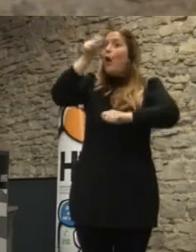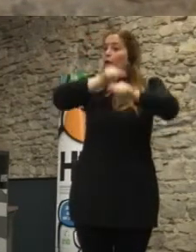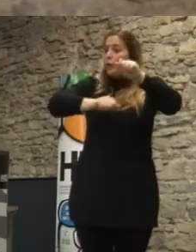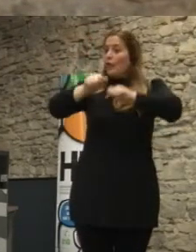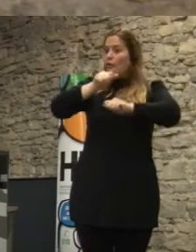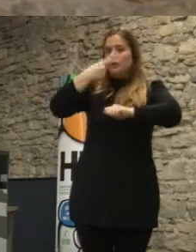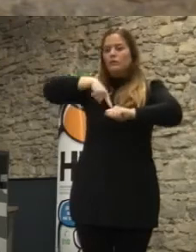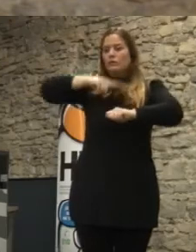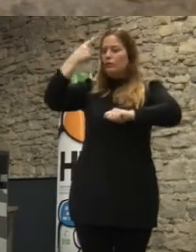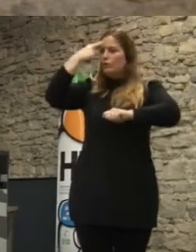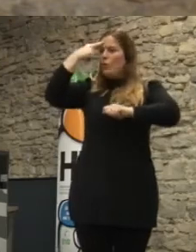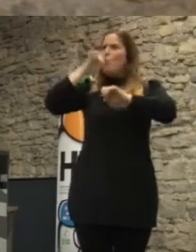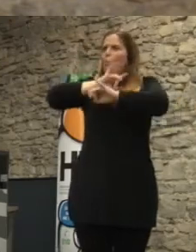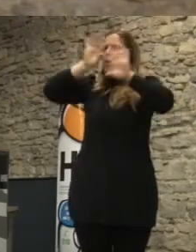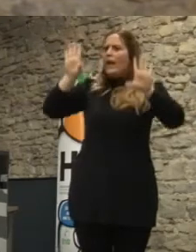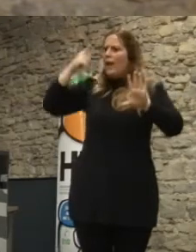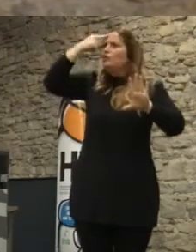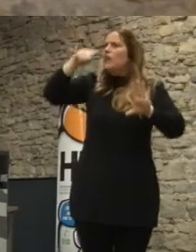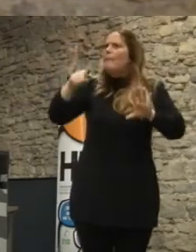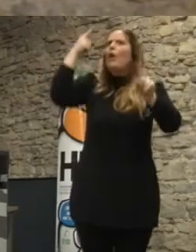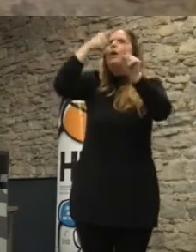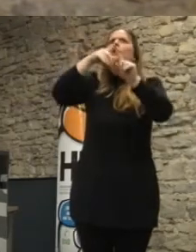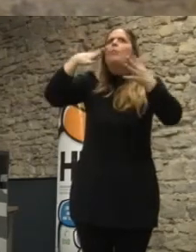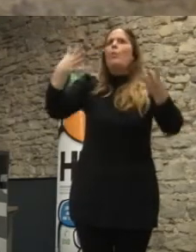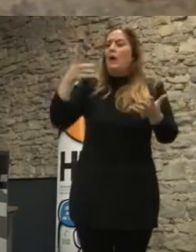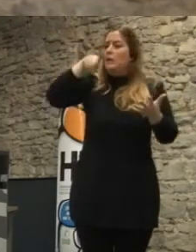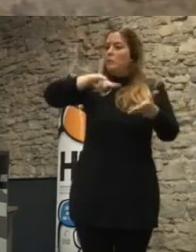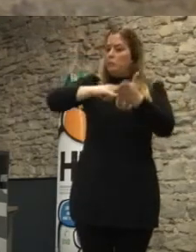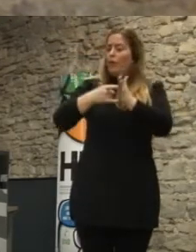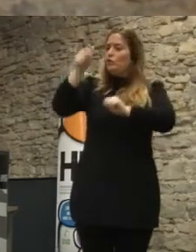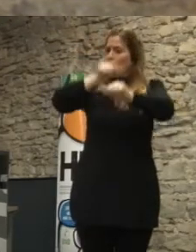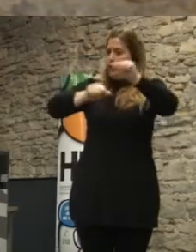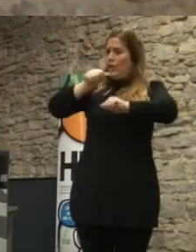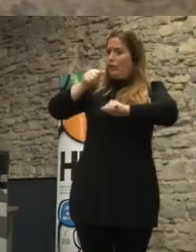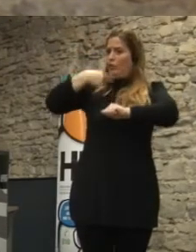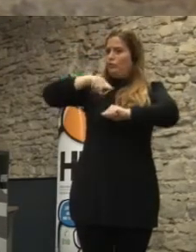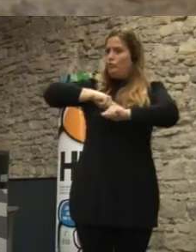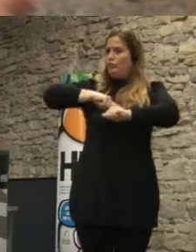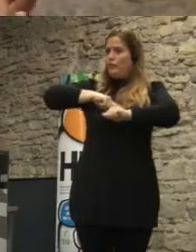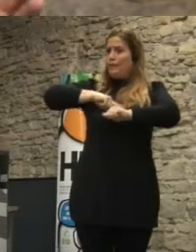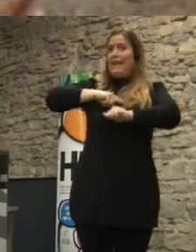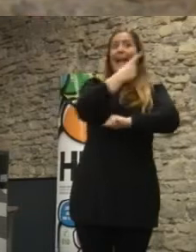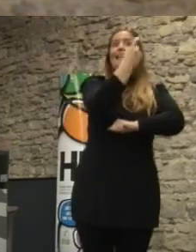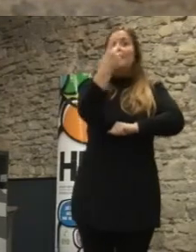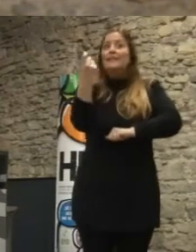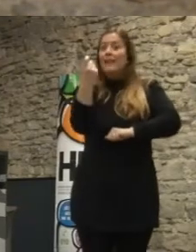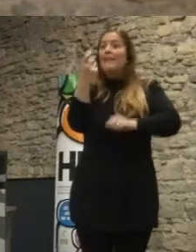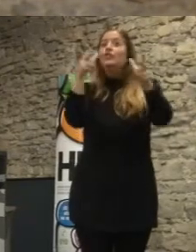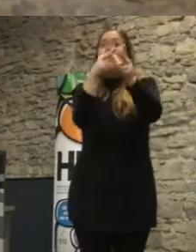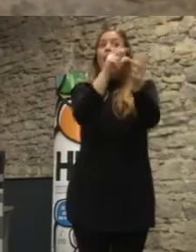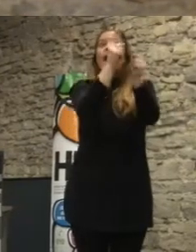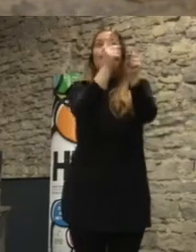asociativo lo tengamos claro. Y que el proyecto asociativo también lo tengamos actualizado a esas necesidades cambiantes que tenemos